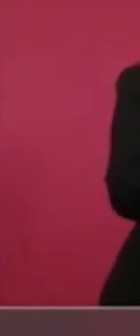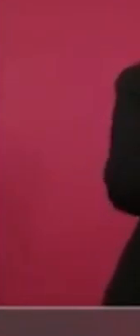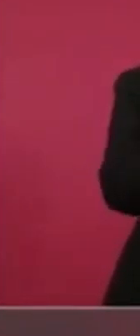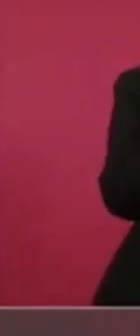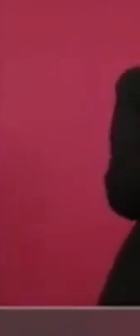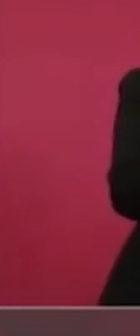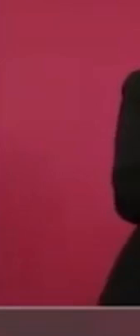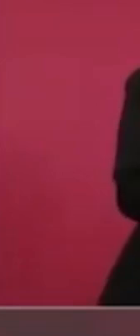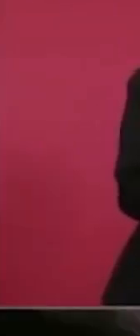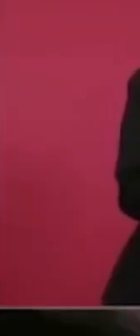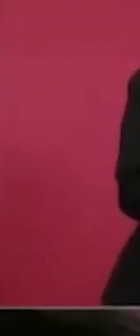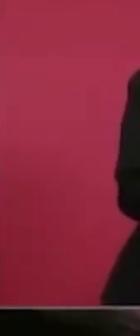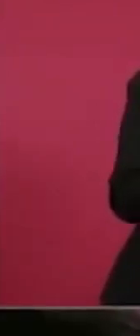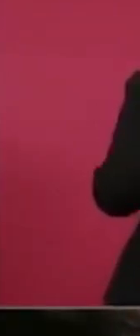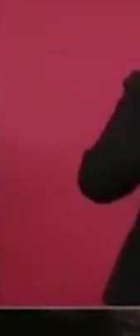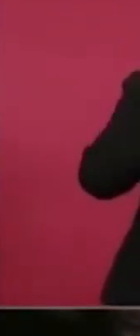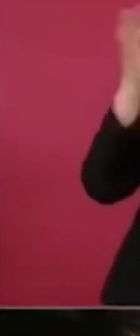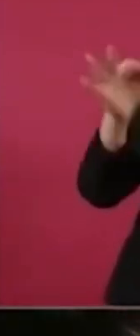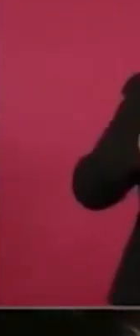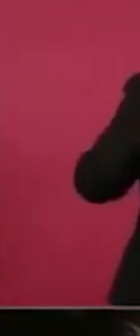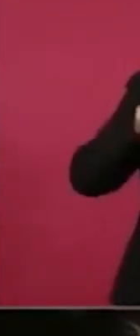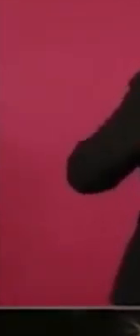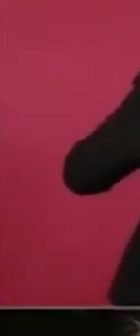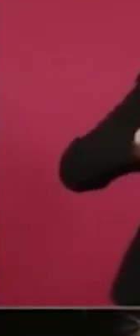es decir, difundirse mucho.